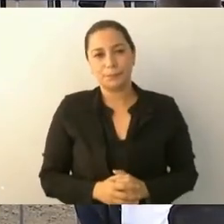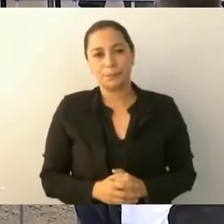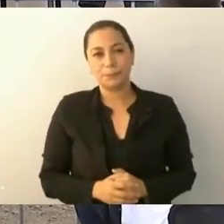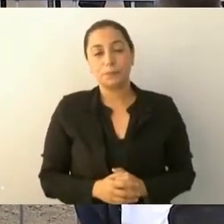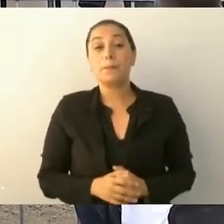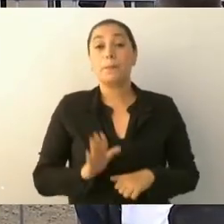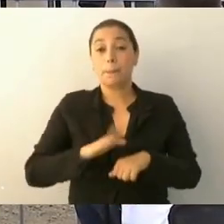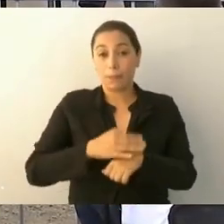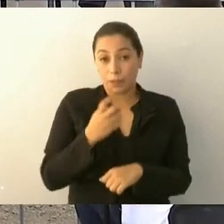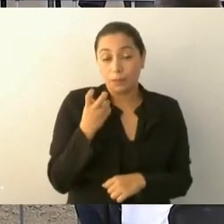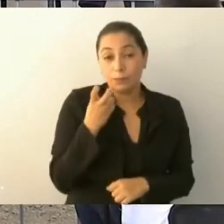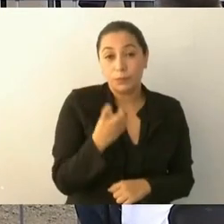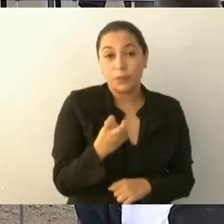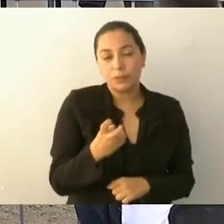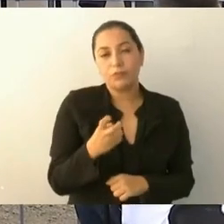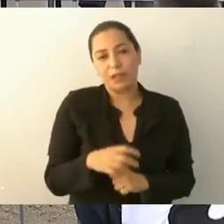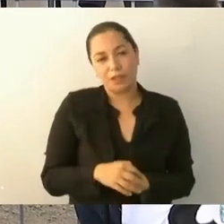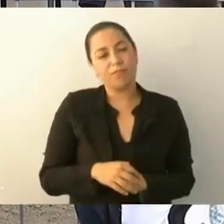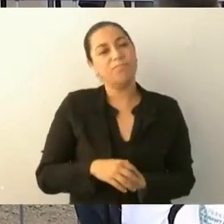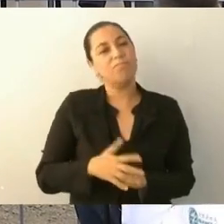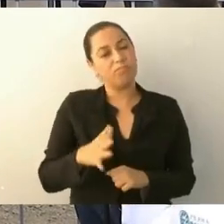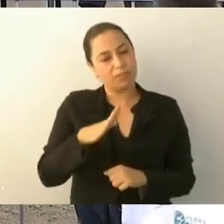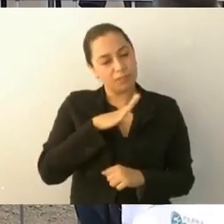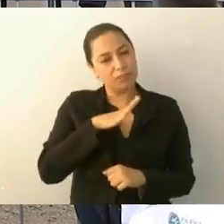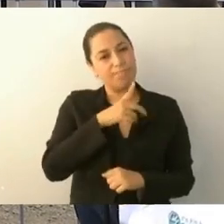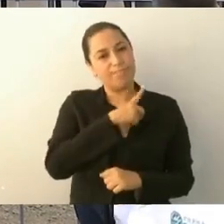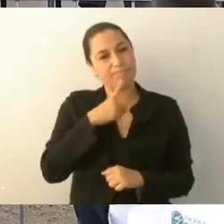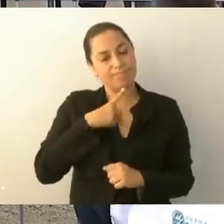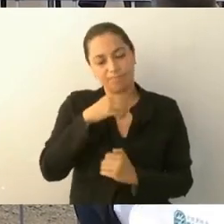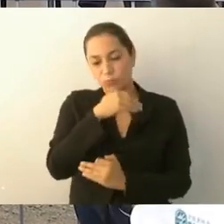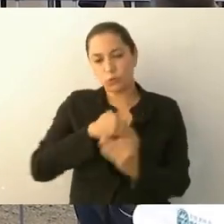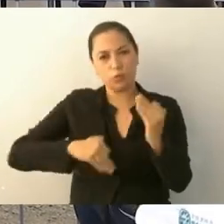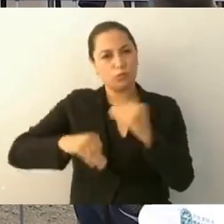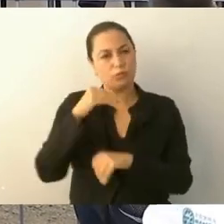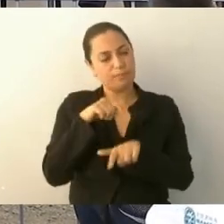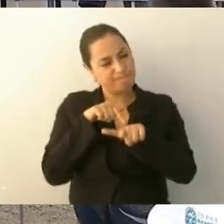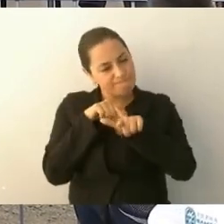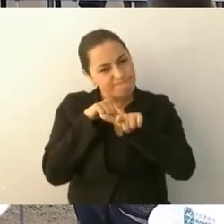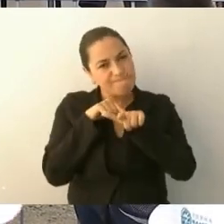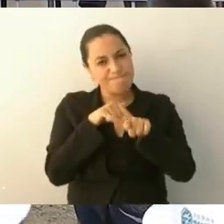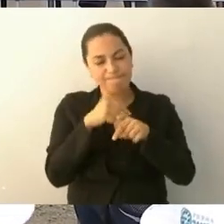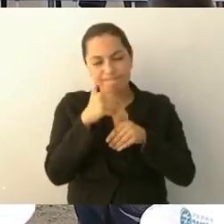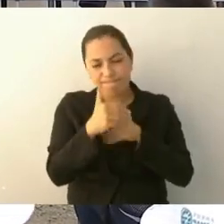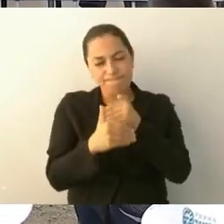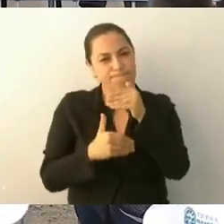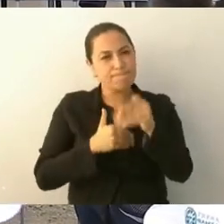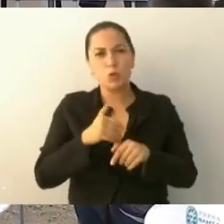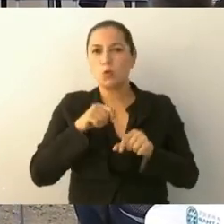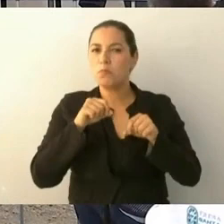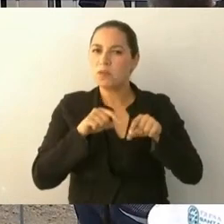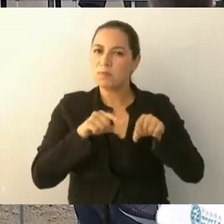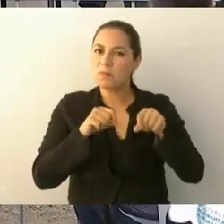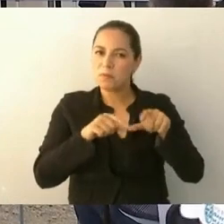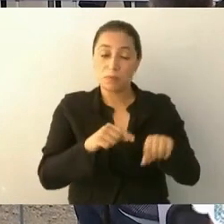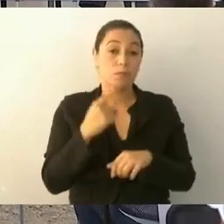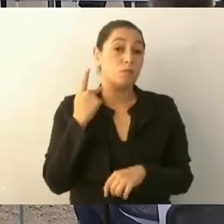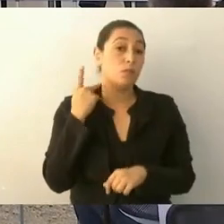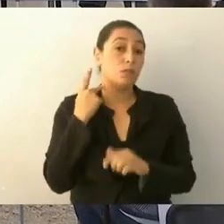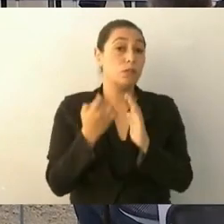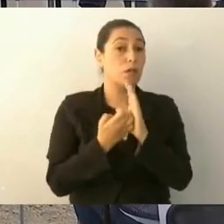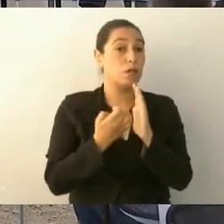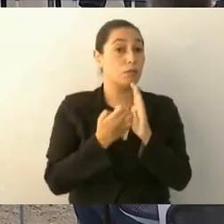Por eso tenemos que seguir con la misma política económica,